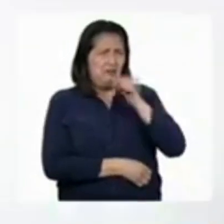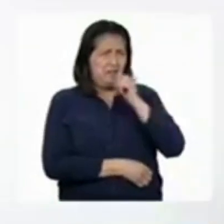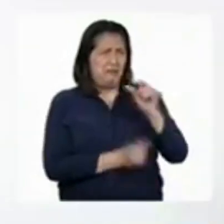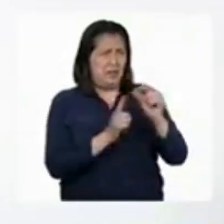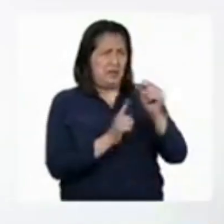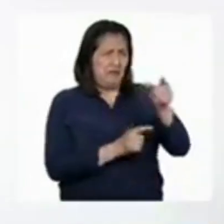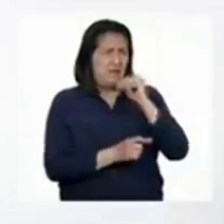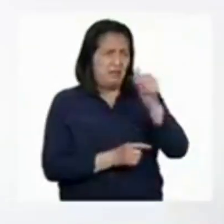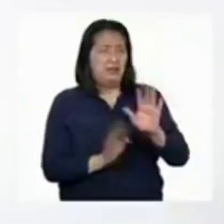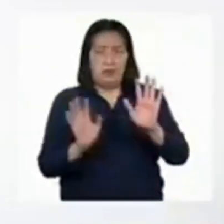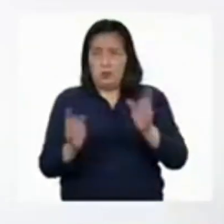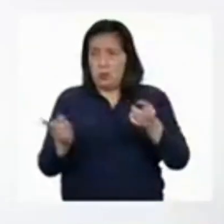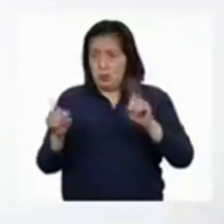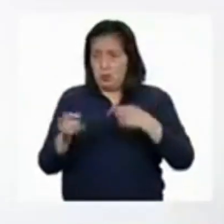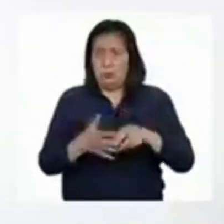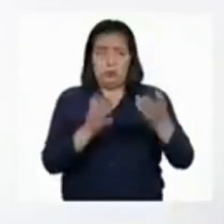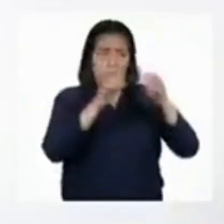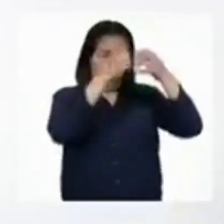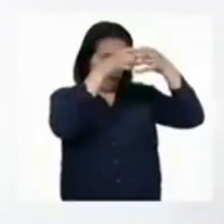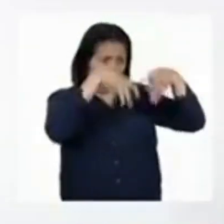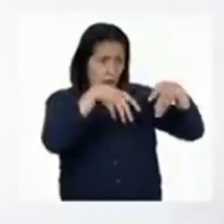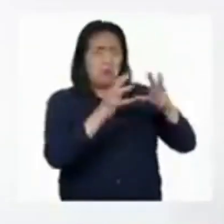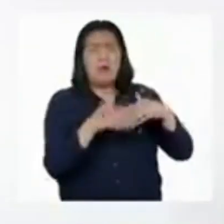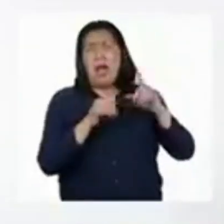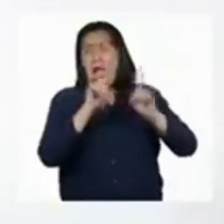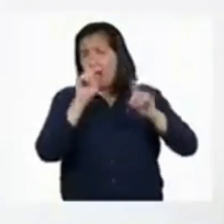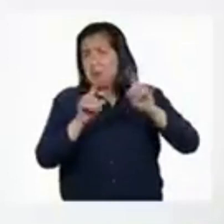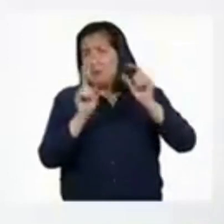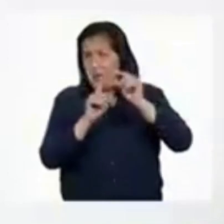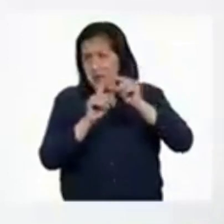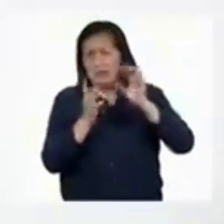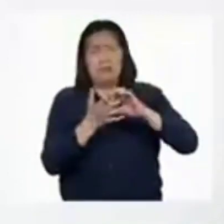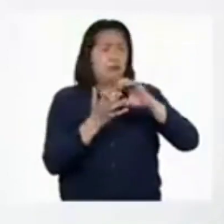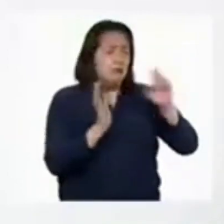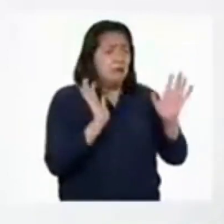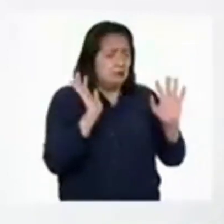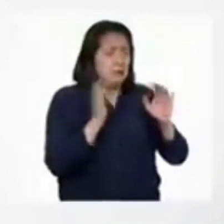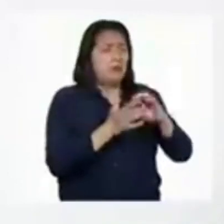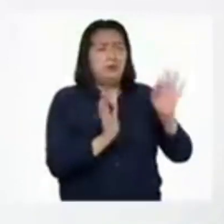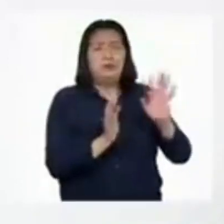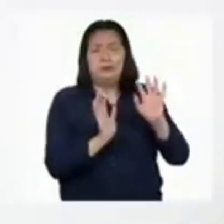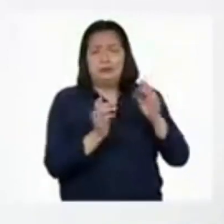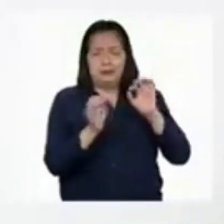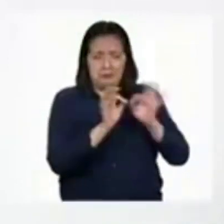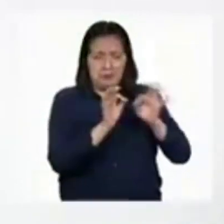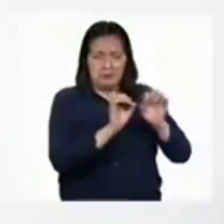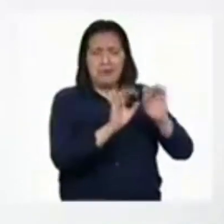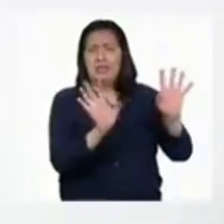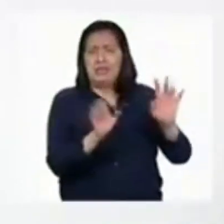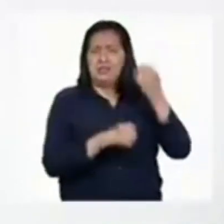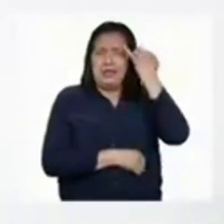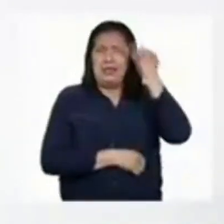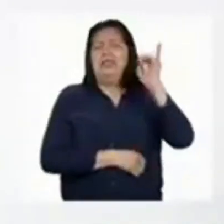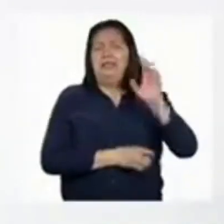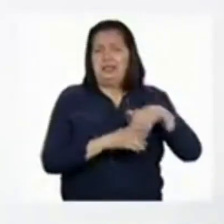palabras? Al tratarse de un esquema, podemos omitir algunas palabras siempre y cuando esté clara cuál es la